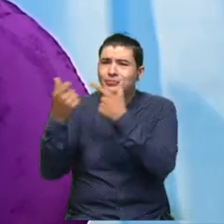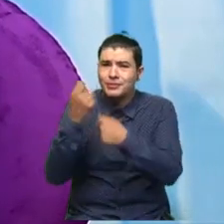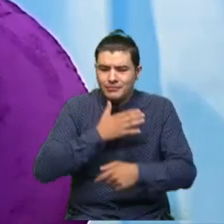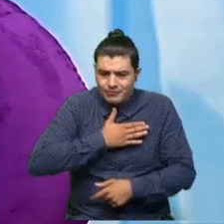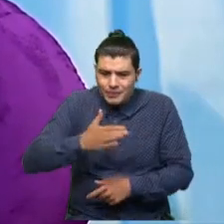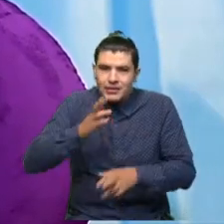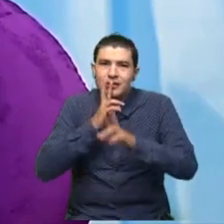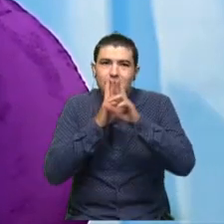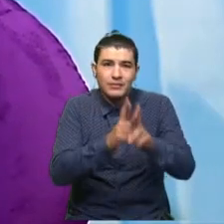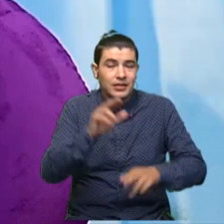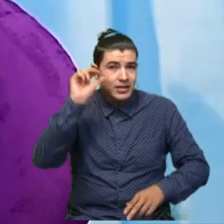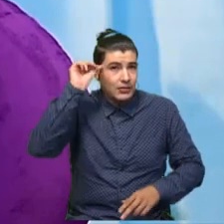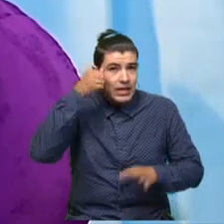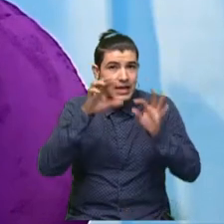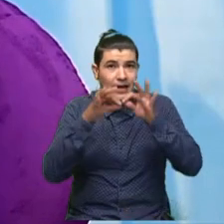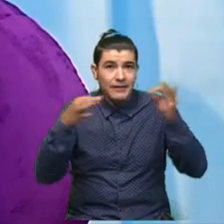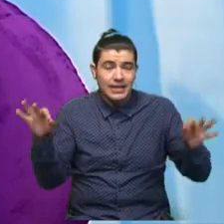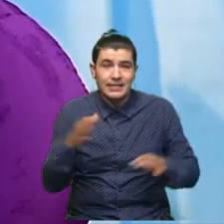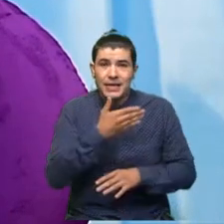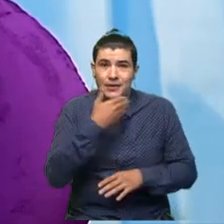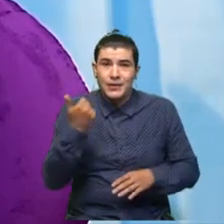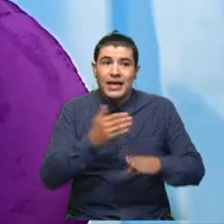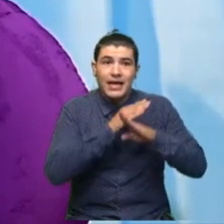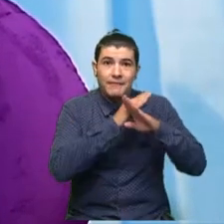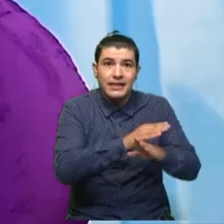mejor medicina es la que se previene y no la que tratamos